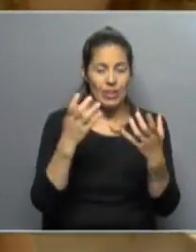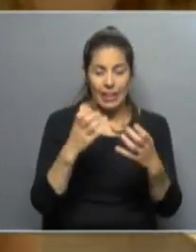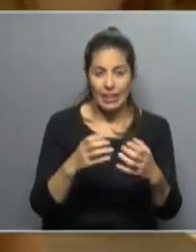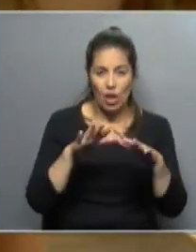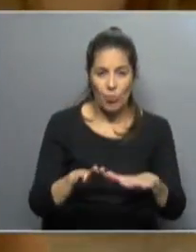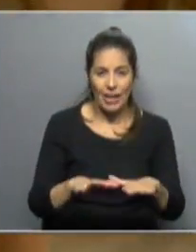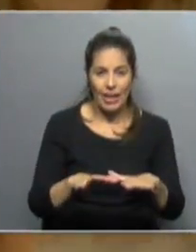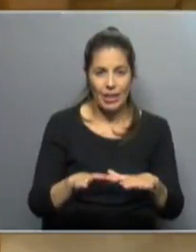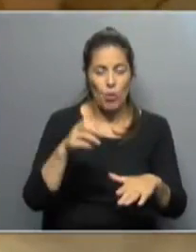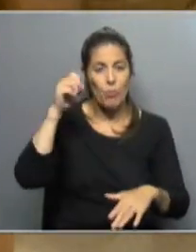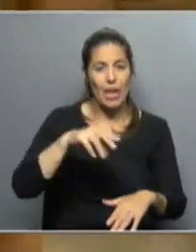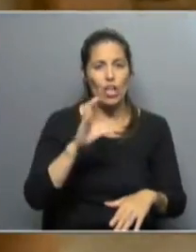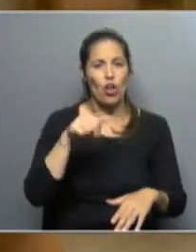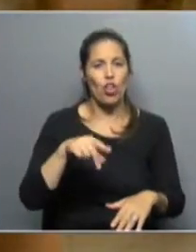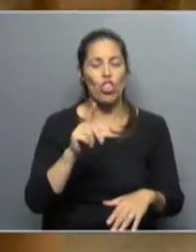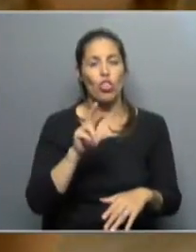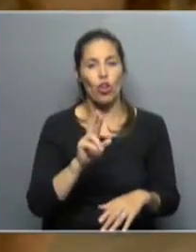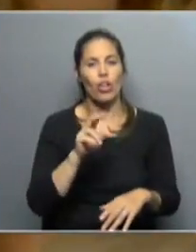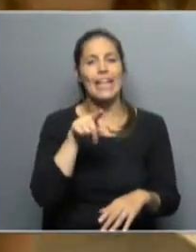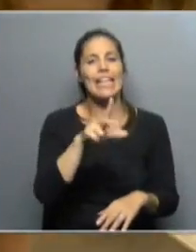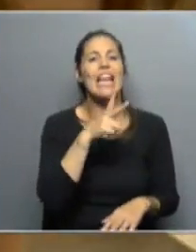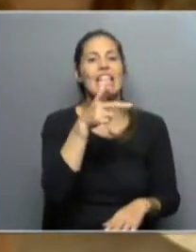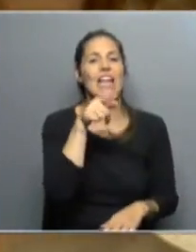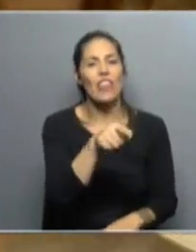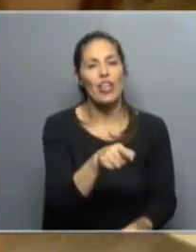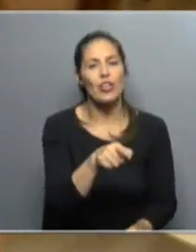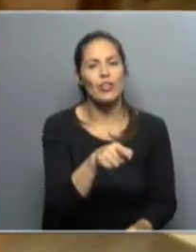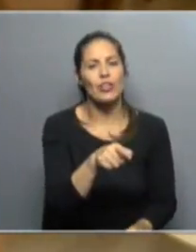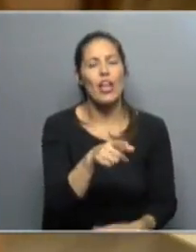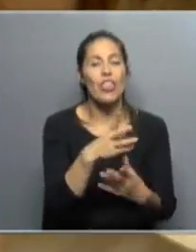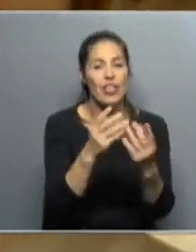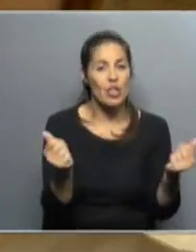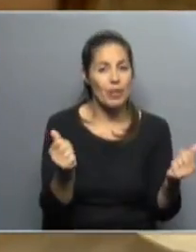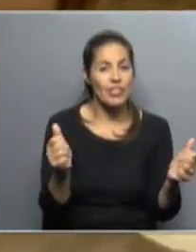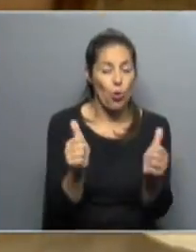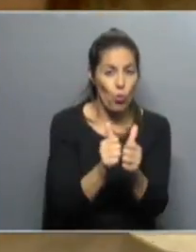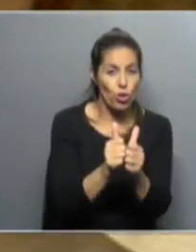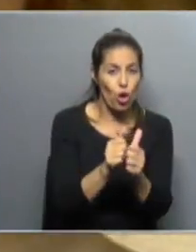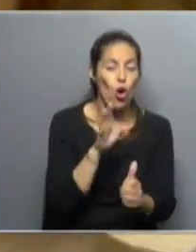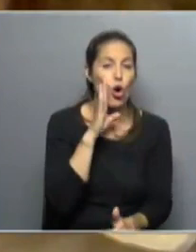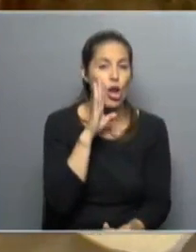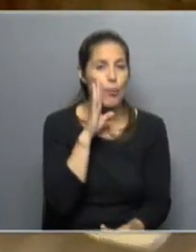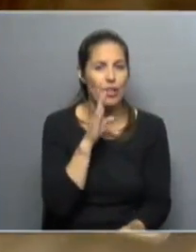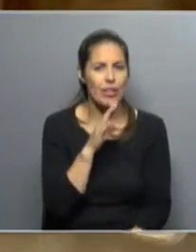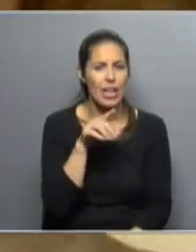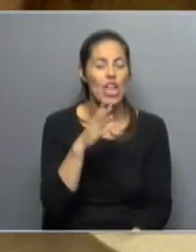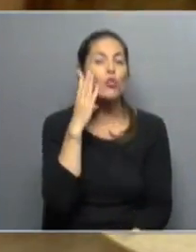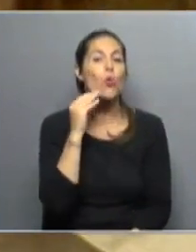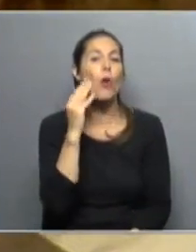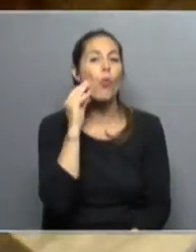Cóndor, y la hija de él fue desaparecida junto con la madre, y su